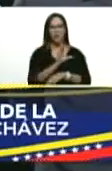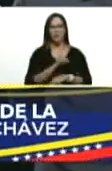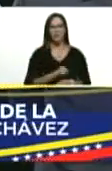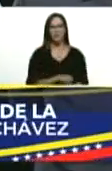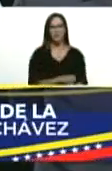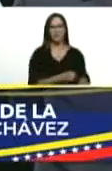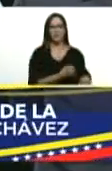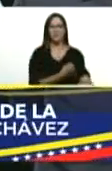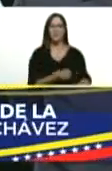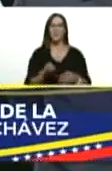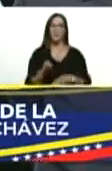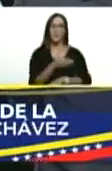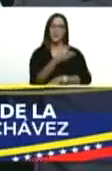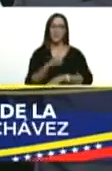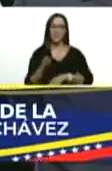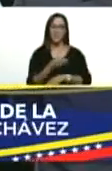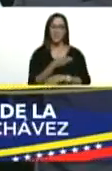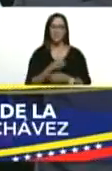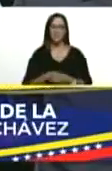músicos,